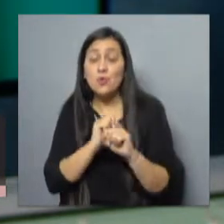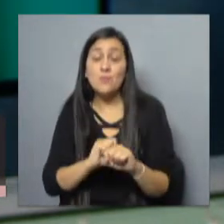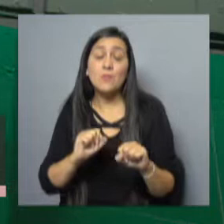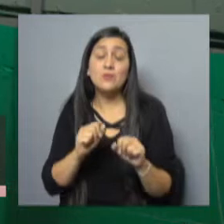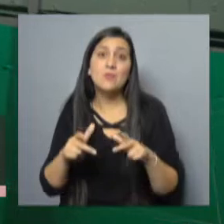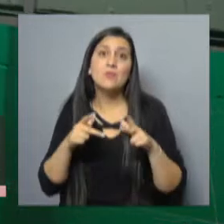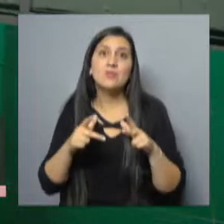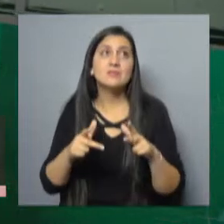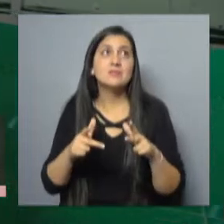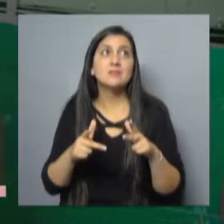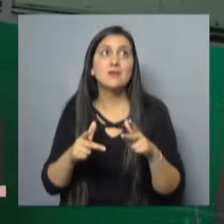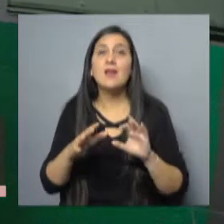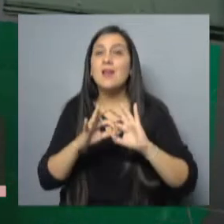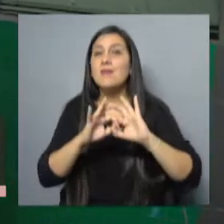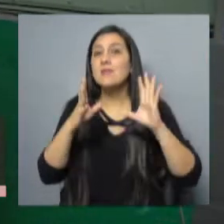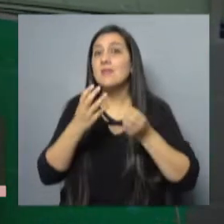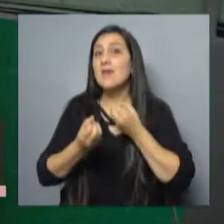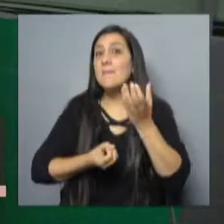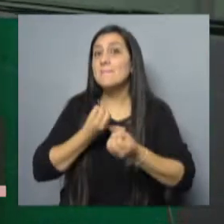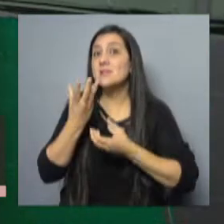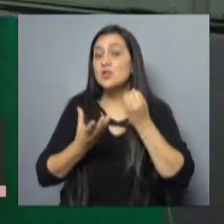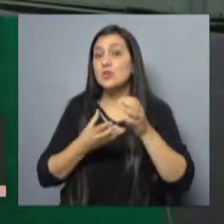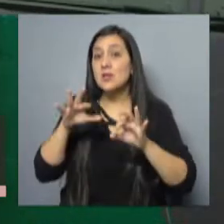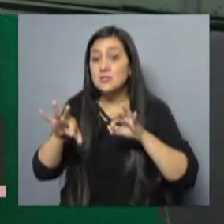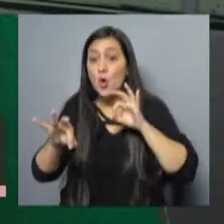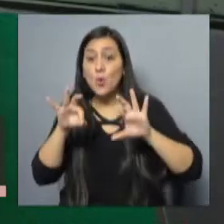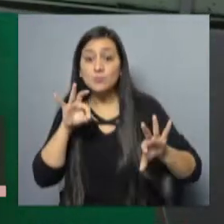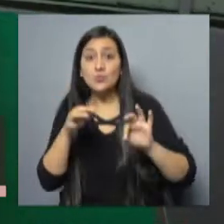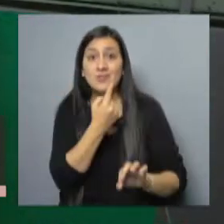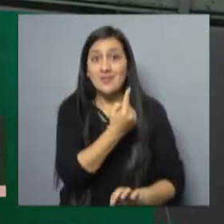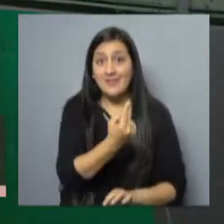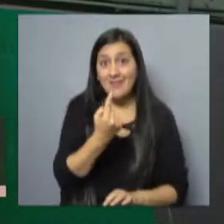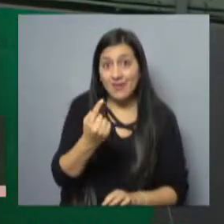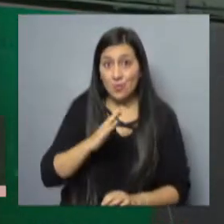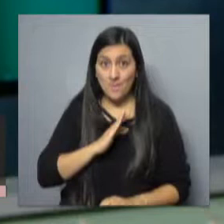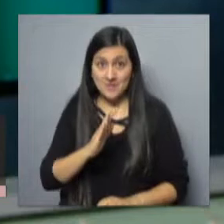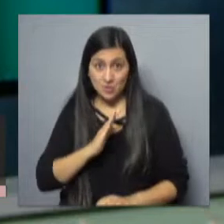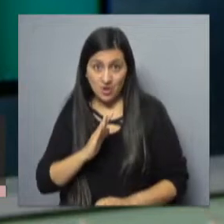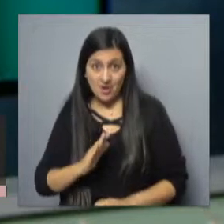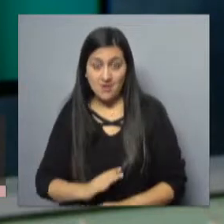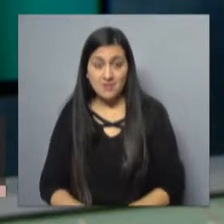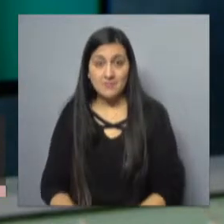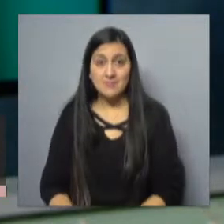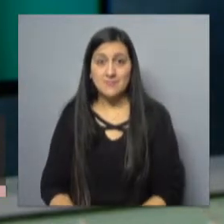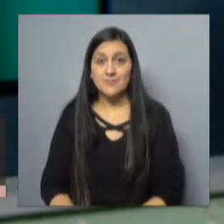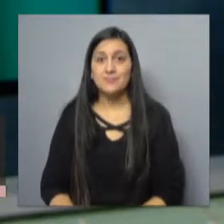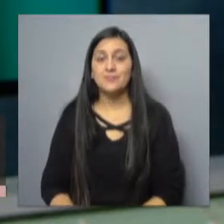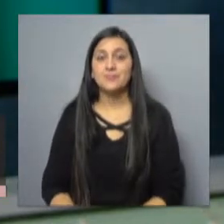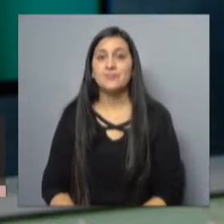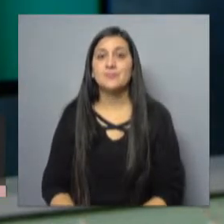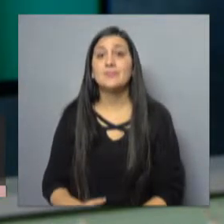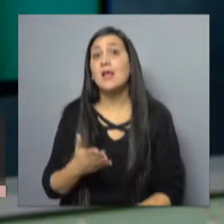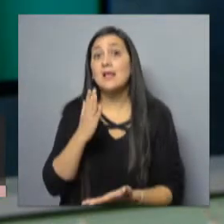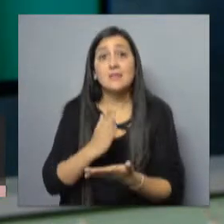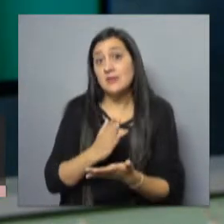la libertad de expresión de las opciones personales de las opciones personales o sea el